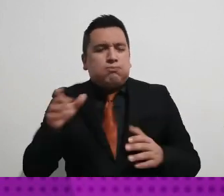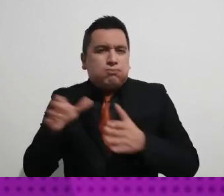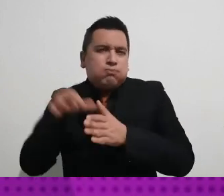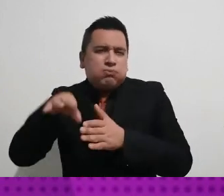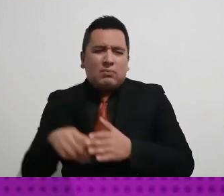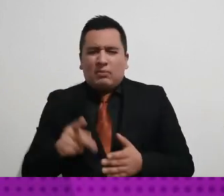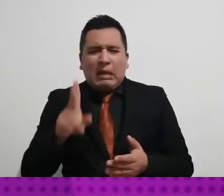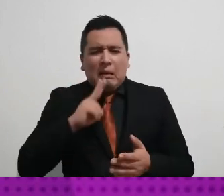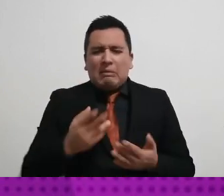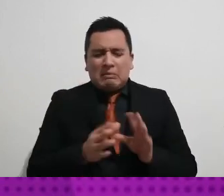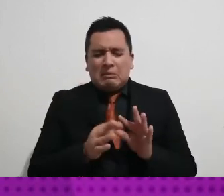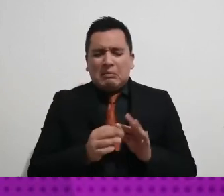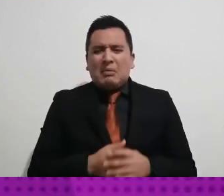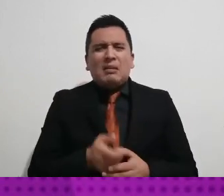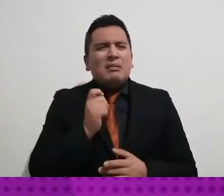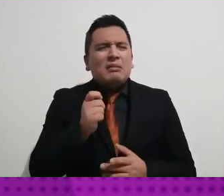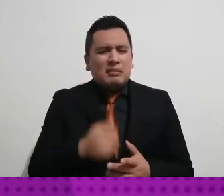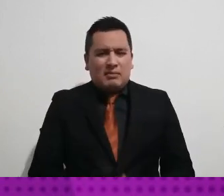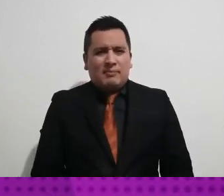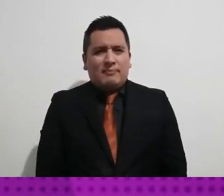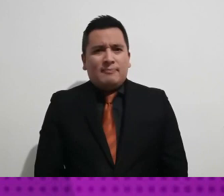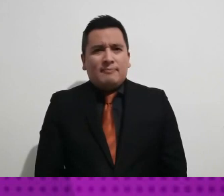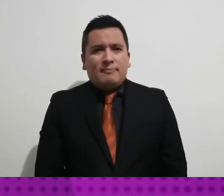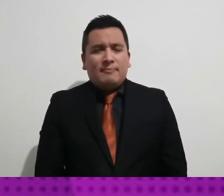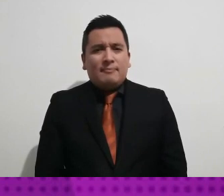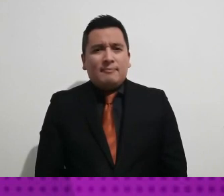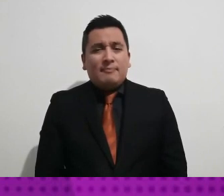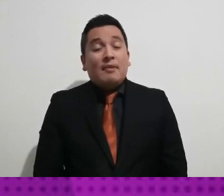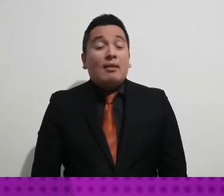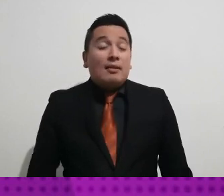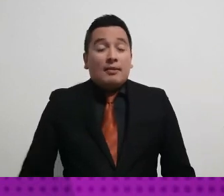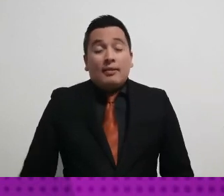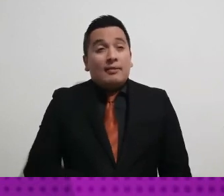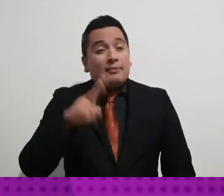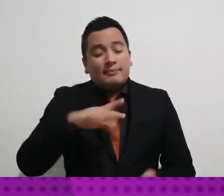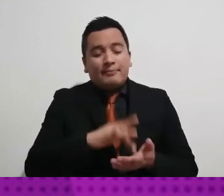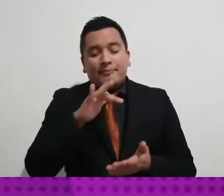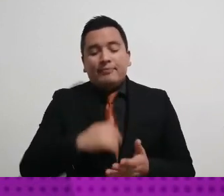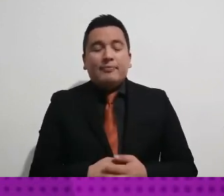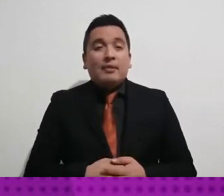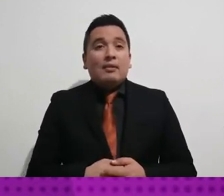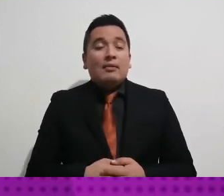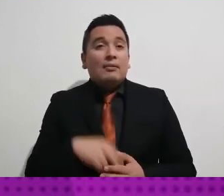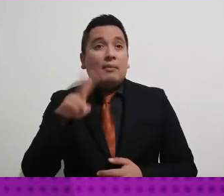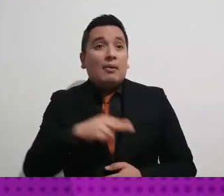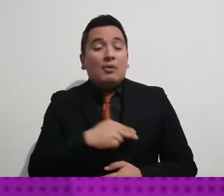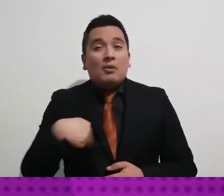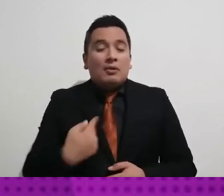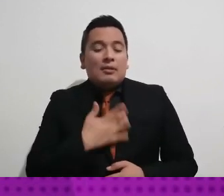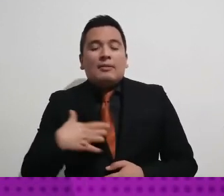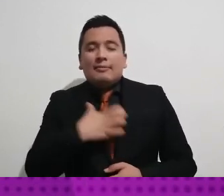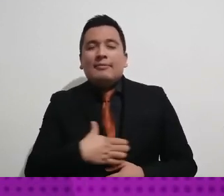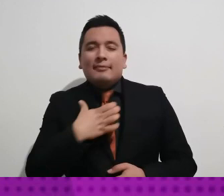excelentes resultados. Platíquenos un poquito, consejera presidenta, a ese respecto. Sí, gracias, Guillermo. Pues sí, la verdad estamos